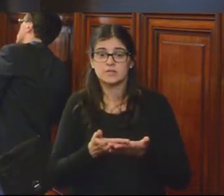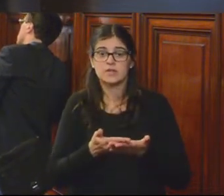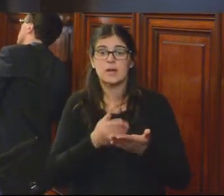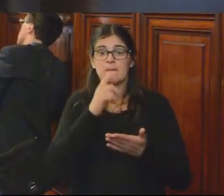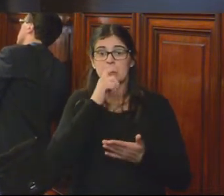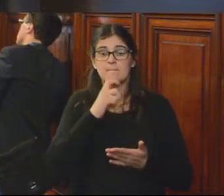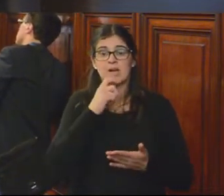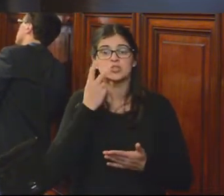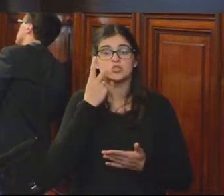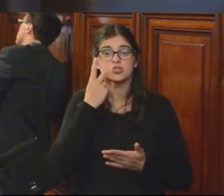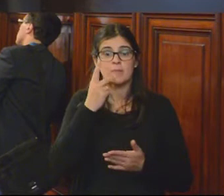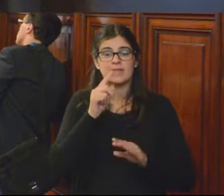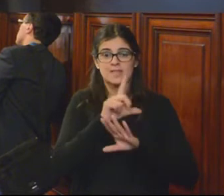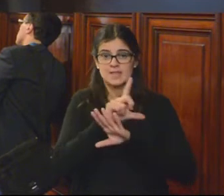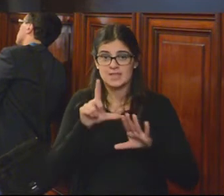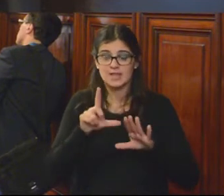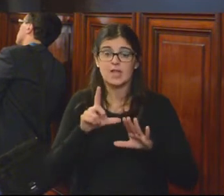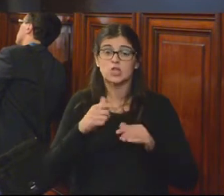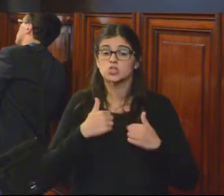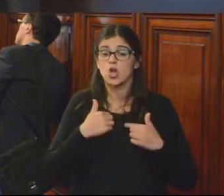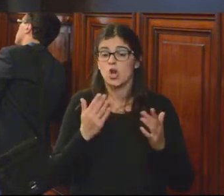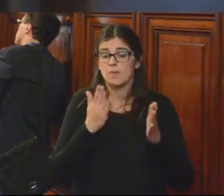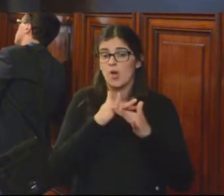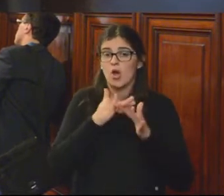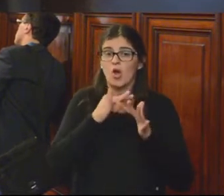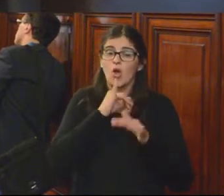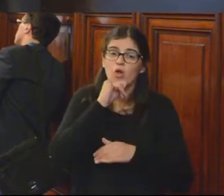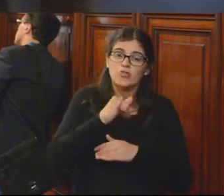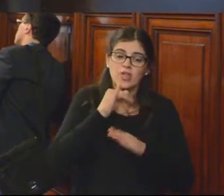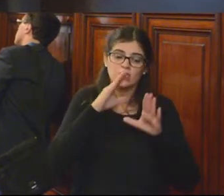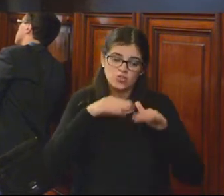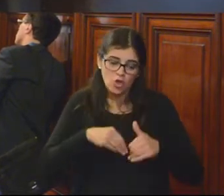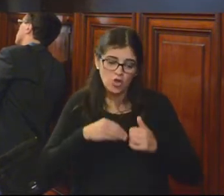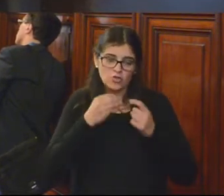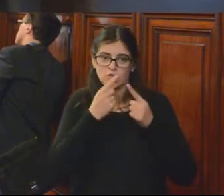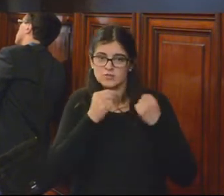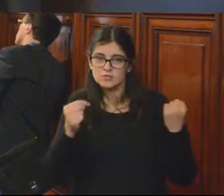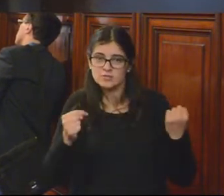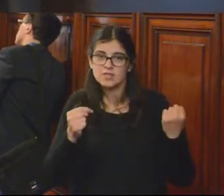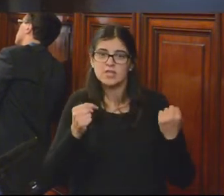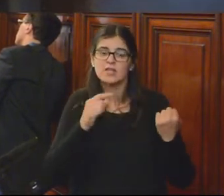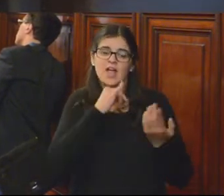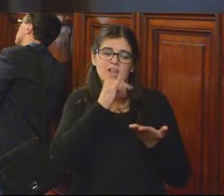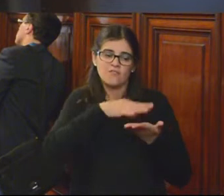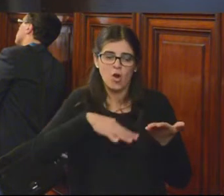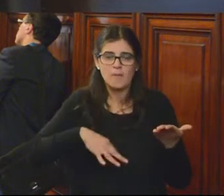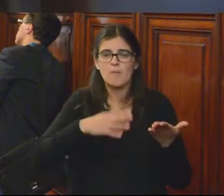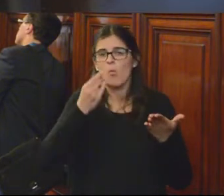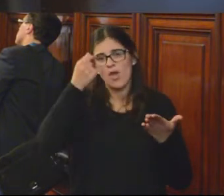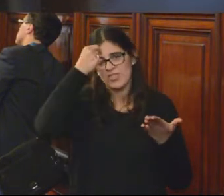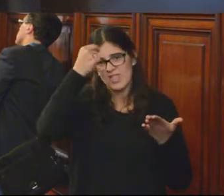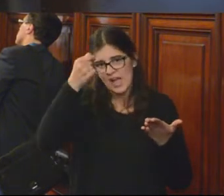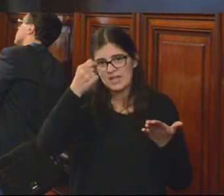marzo de 2017. Yo no voy a ahondar realmente en todos los aspectos del informe porque son muy